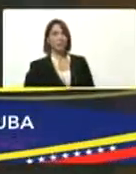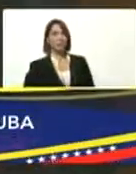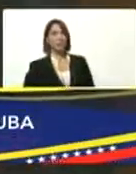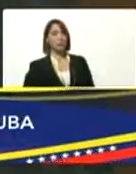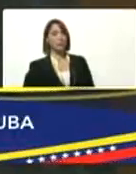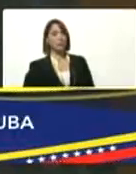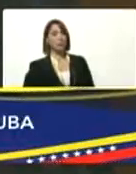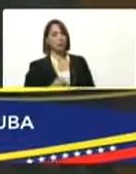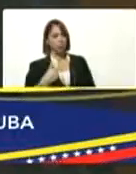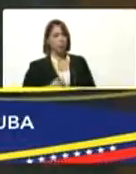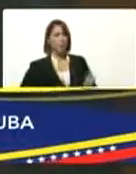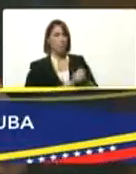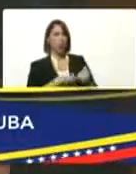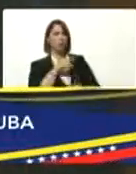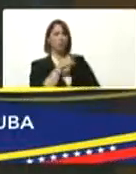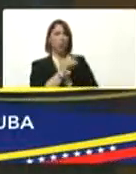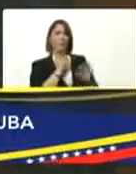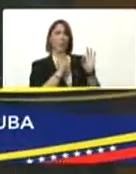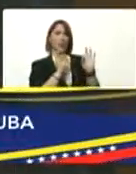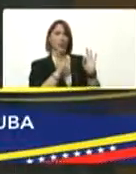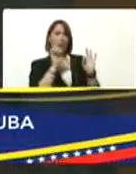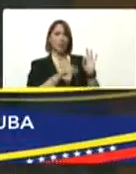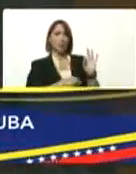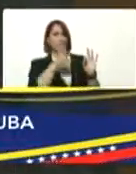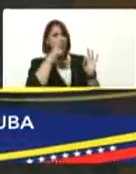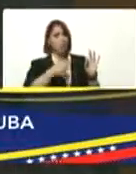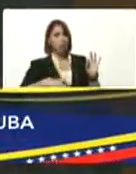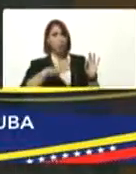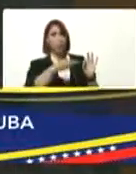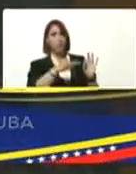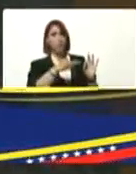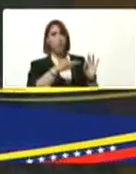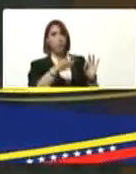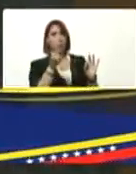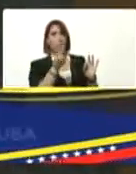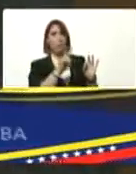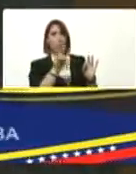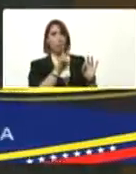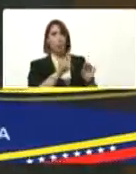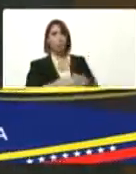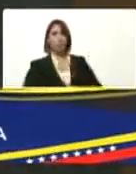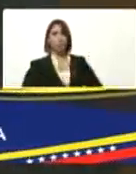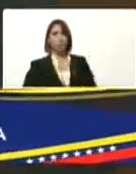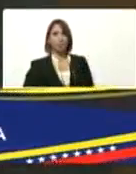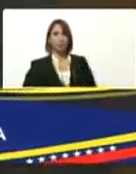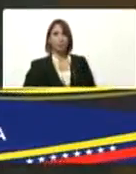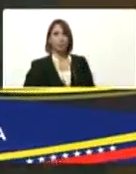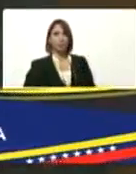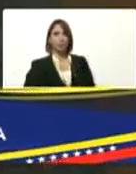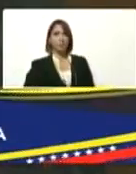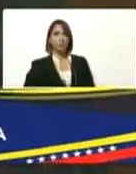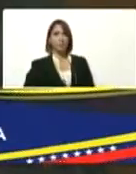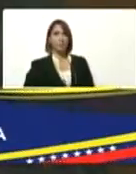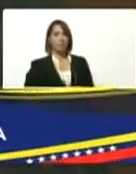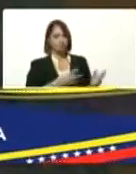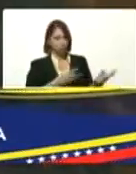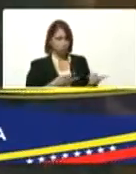usted, especialmente y a todo el pueblo venezolano, esta acogida que nos han